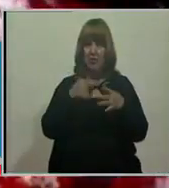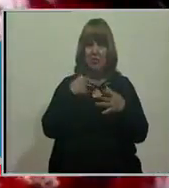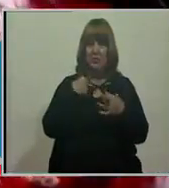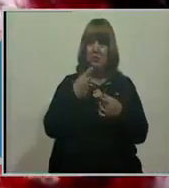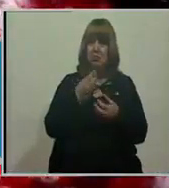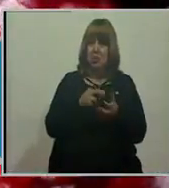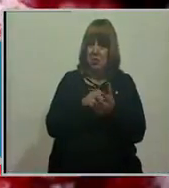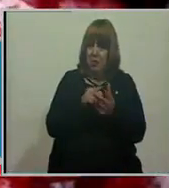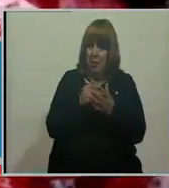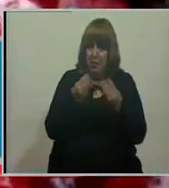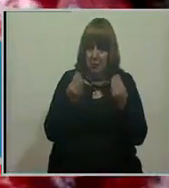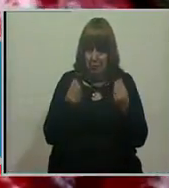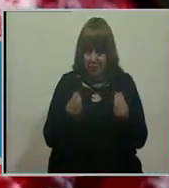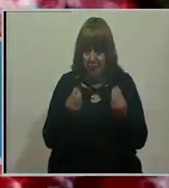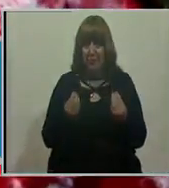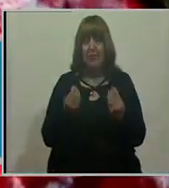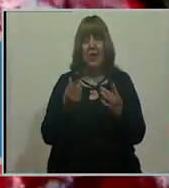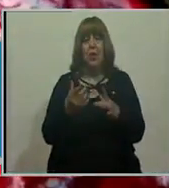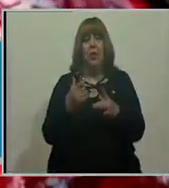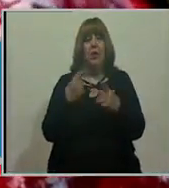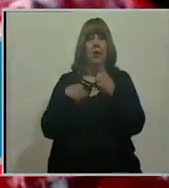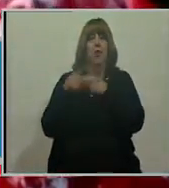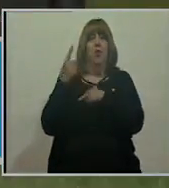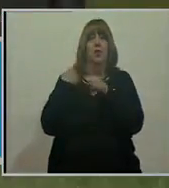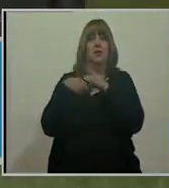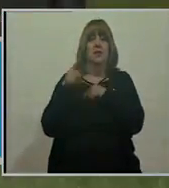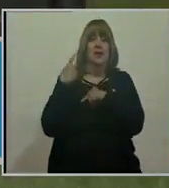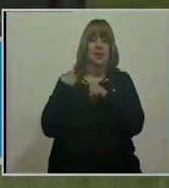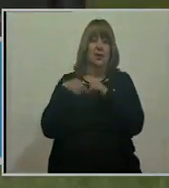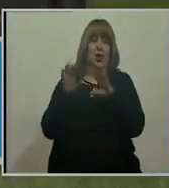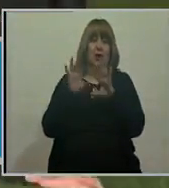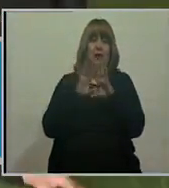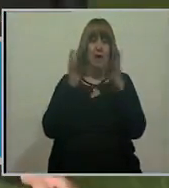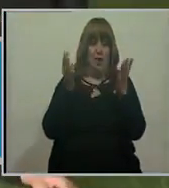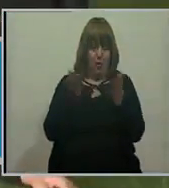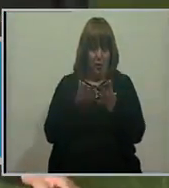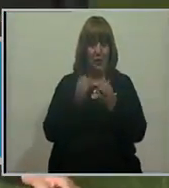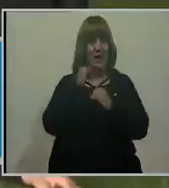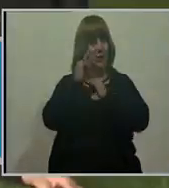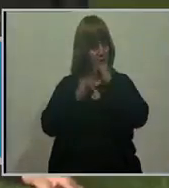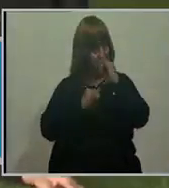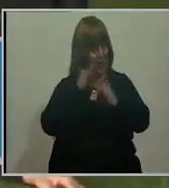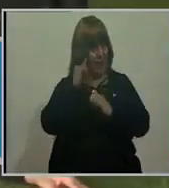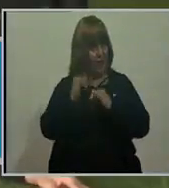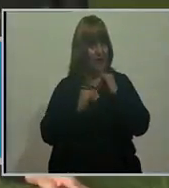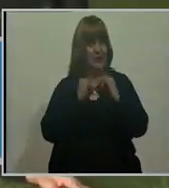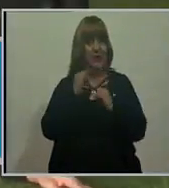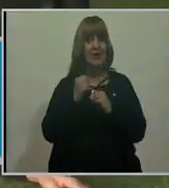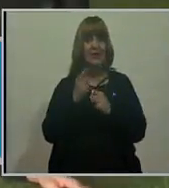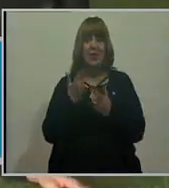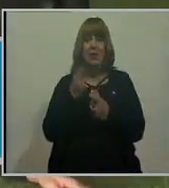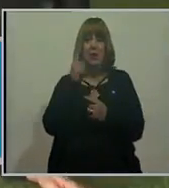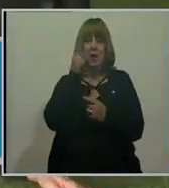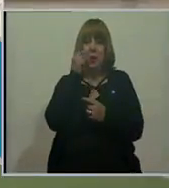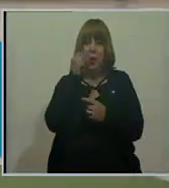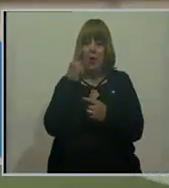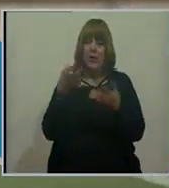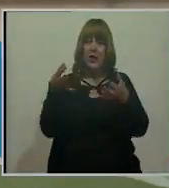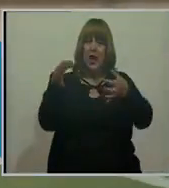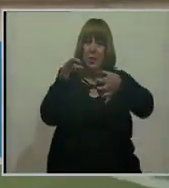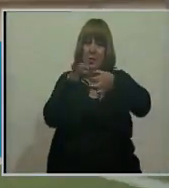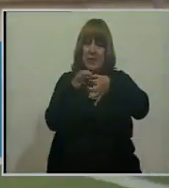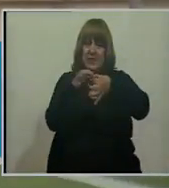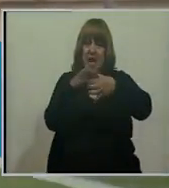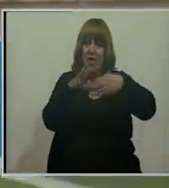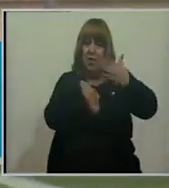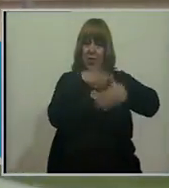lo va a negar. Enseguida, cuando repasemos la historia de los mundiales, Rodri, te voy a contar un capítulo muy particular. Vos que hablabas de la política y lo ligada que está